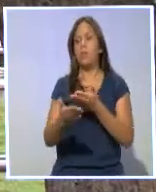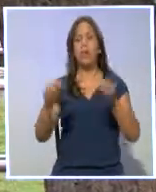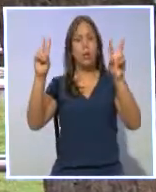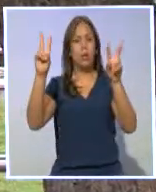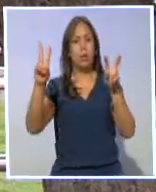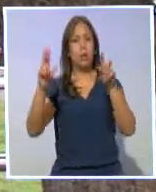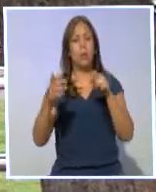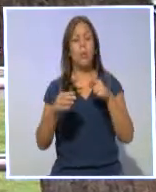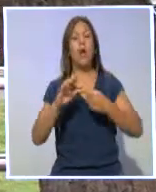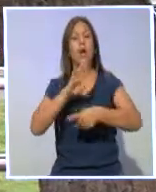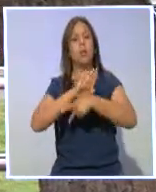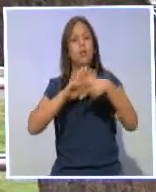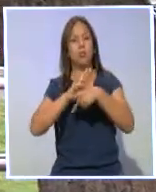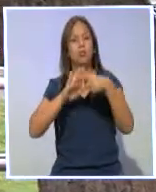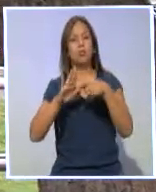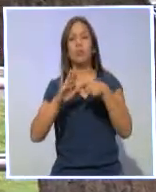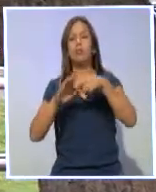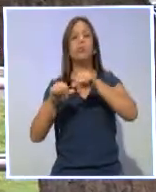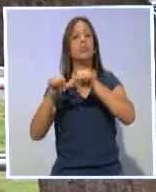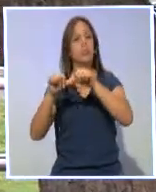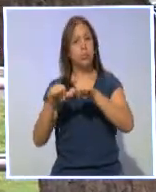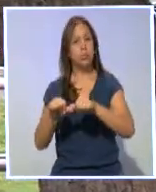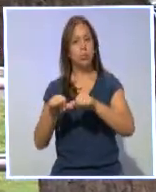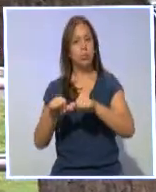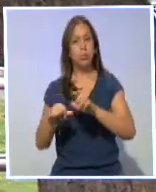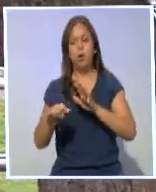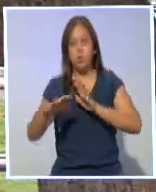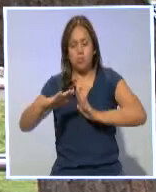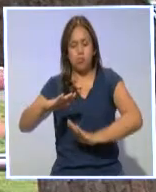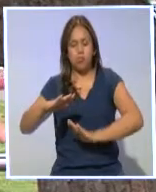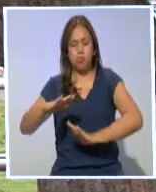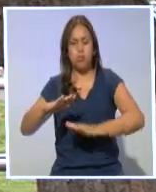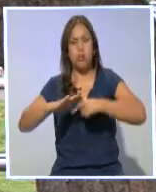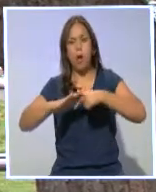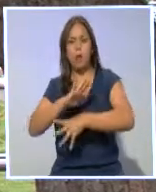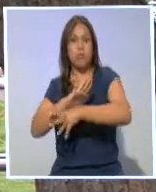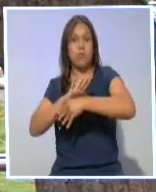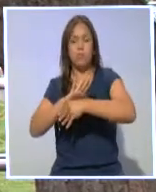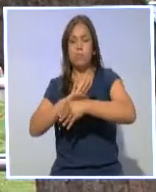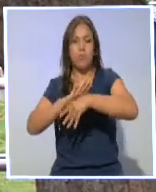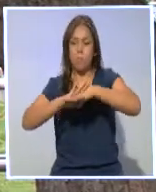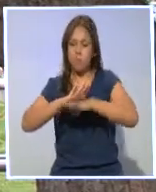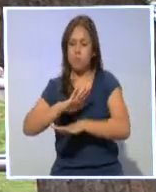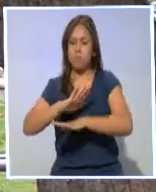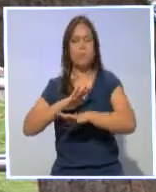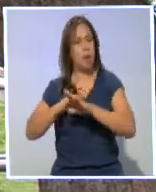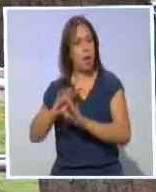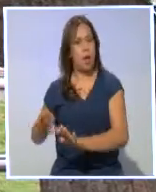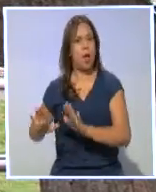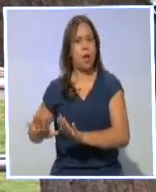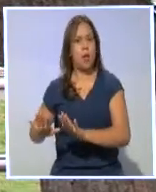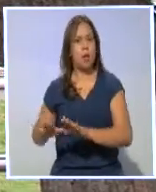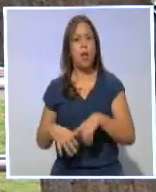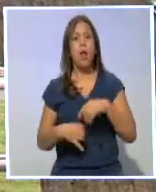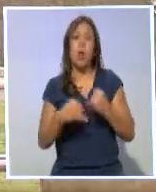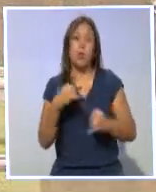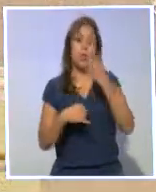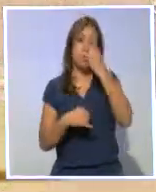a que el crudo se mantenga indefinidamente en el subsuelo. Pues bien, la última palabra la tienen los